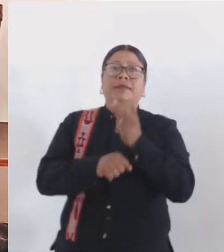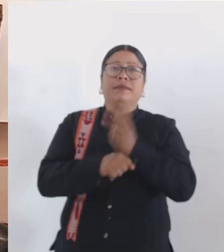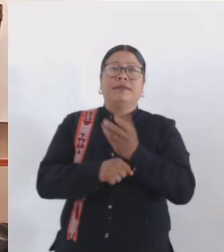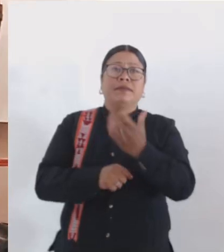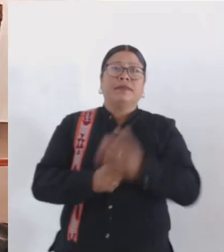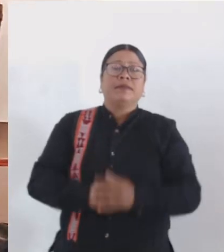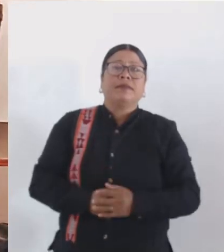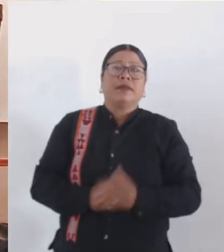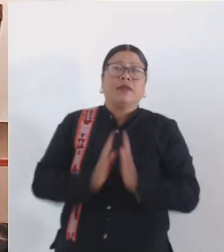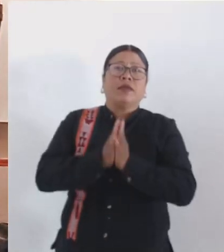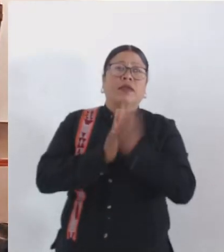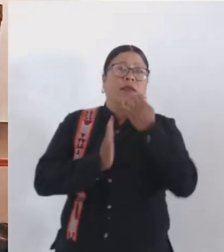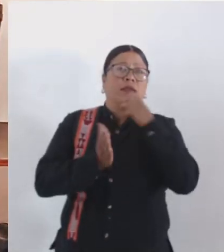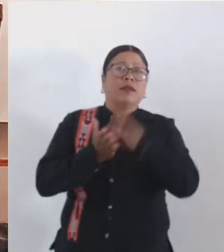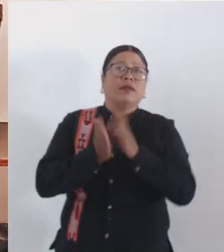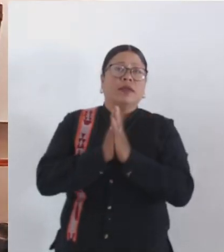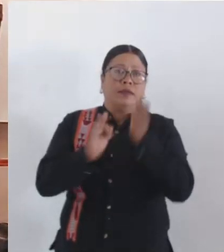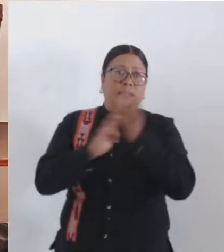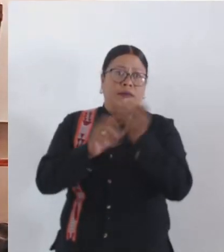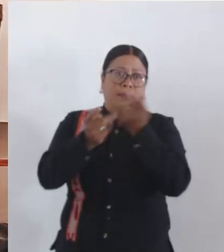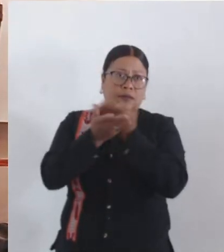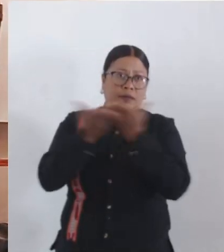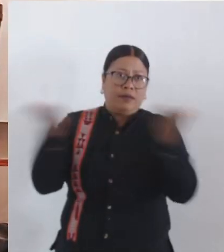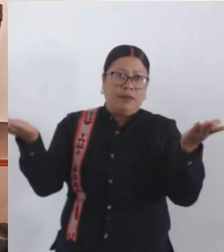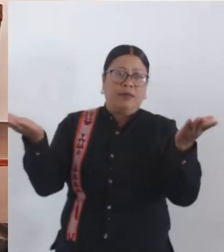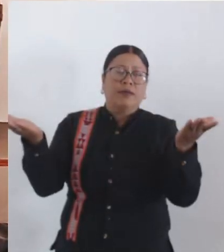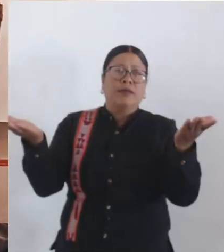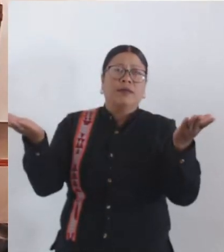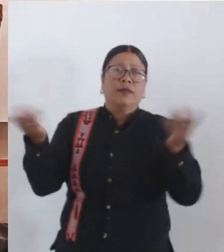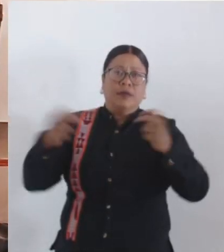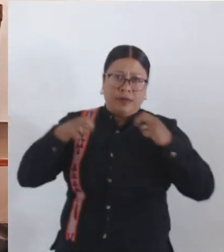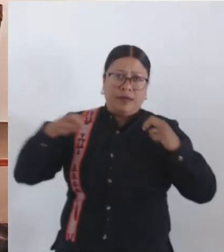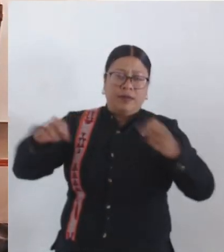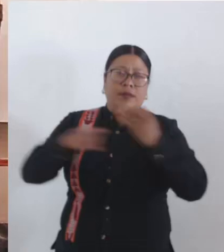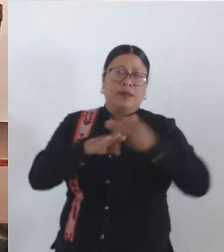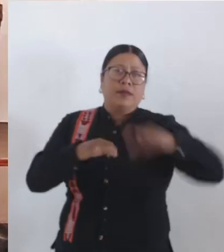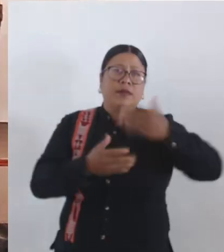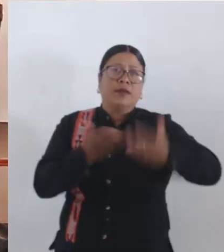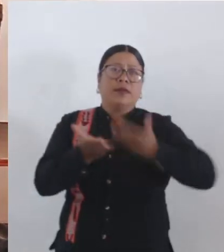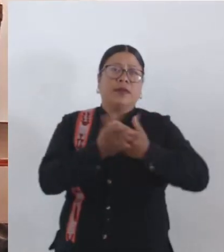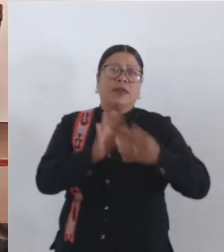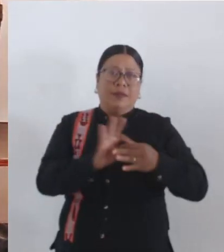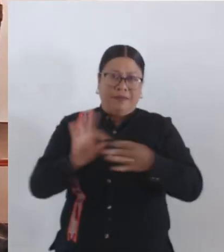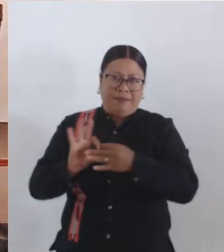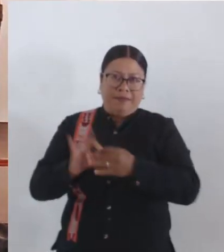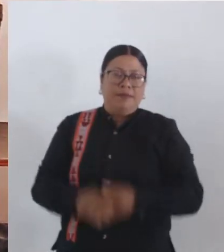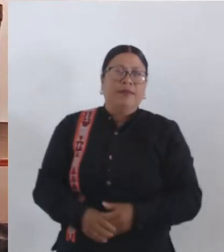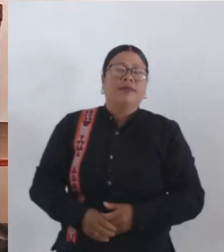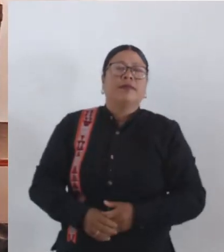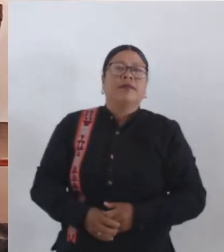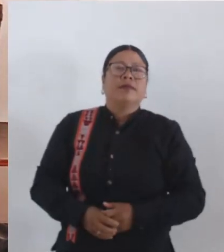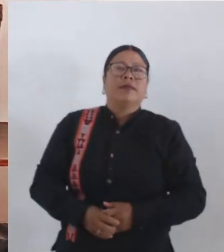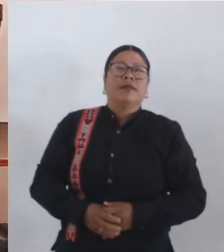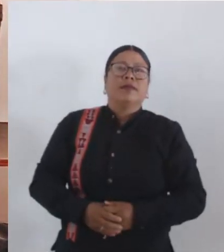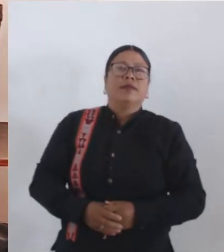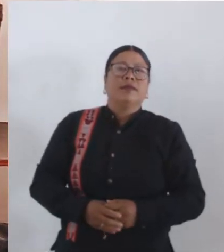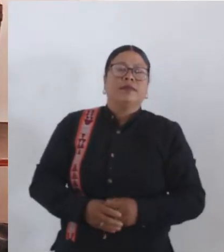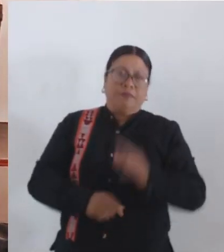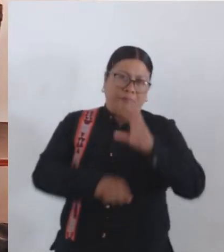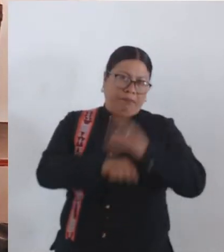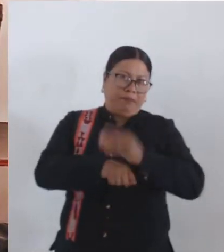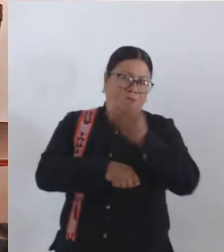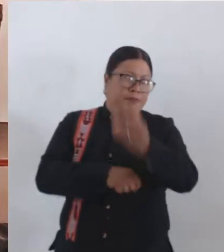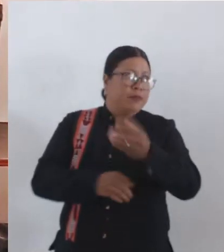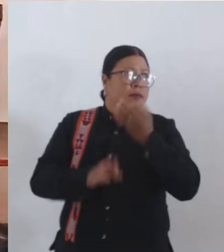Por favor, secretaria, someta a consideración de este honorable cabildo el dictamen con el que acabo de dar cuenta. Con su permiso.